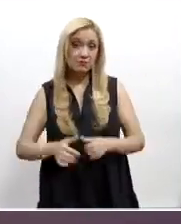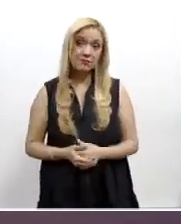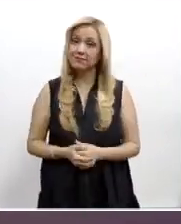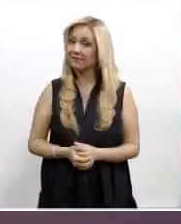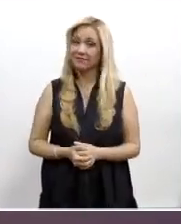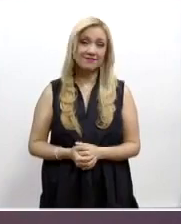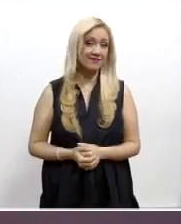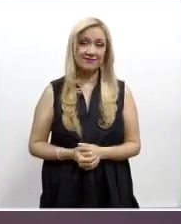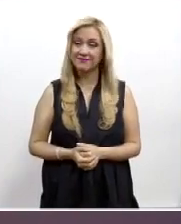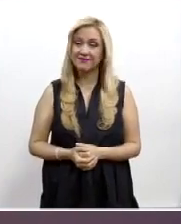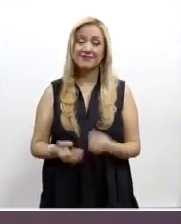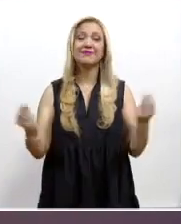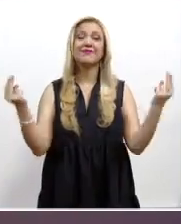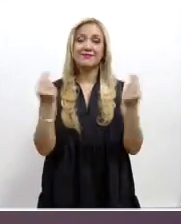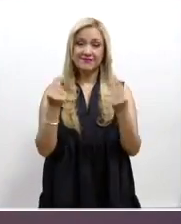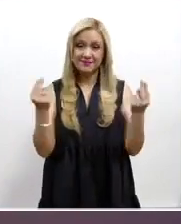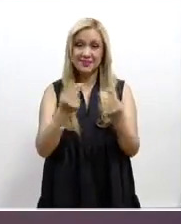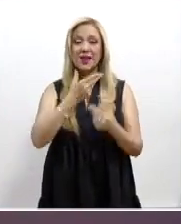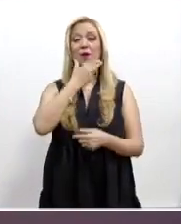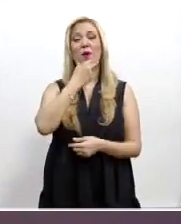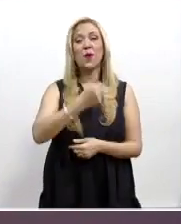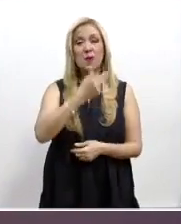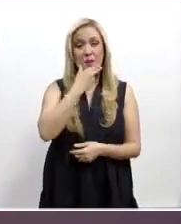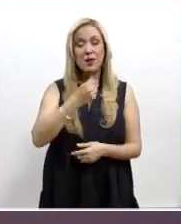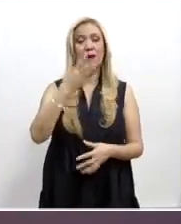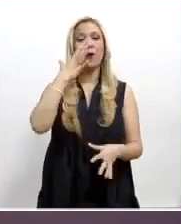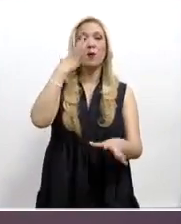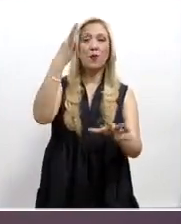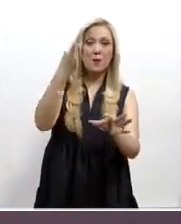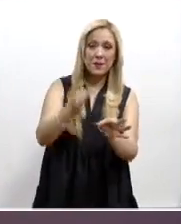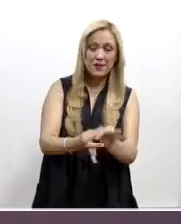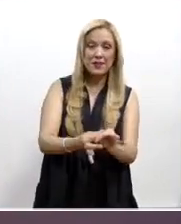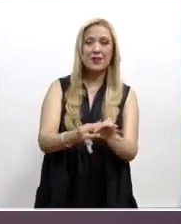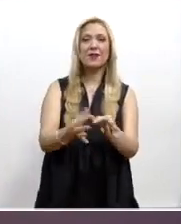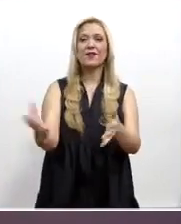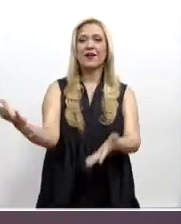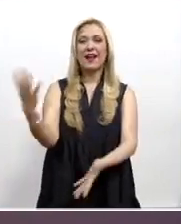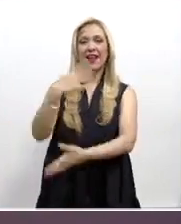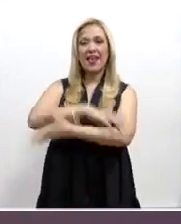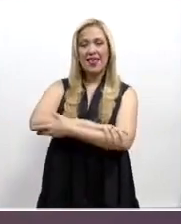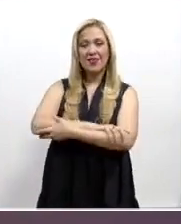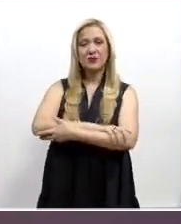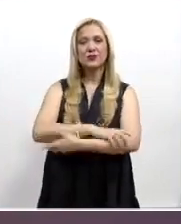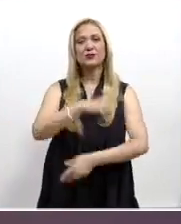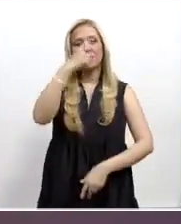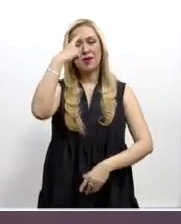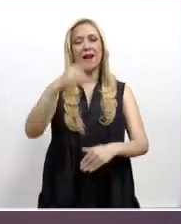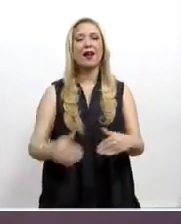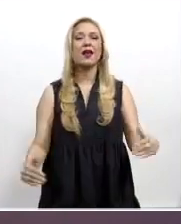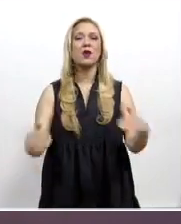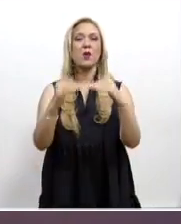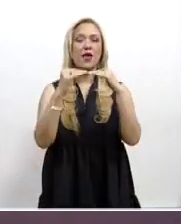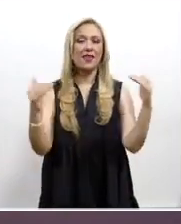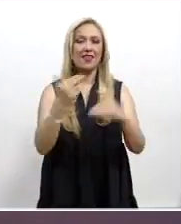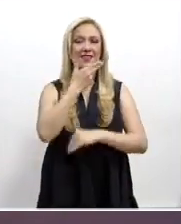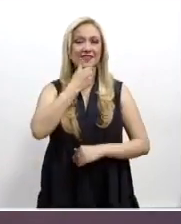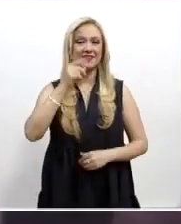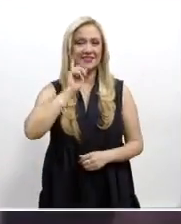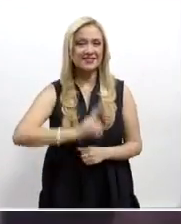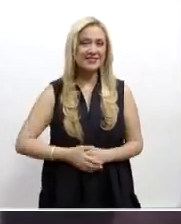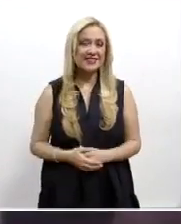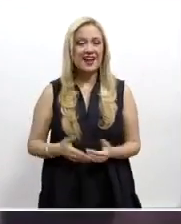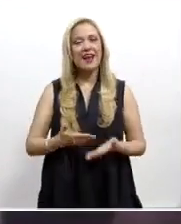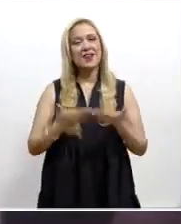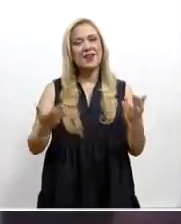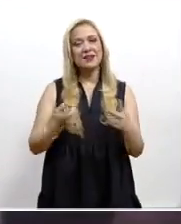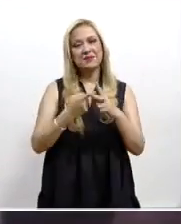las mujeres. Se necesitan también hombres comprometidos, aliados en esta lucha por alcanzar la igualdad de género. Así es que